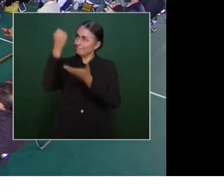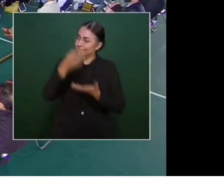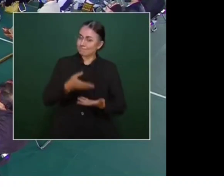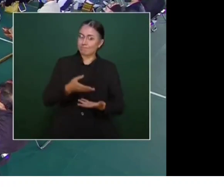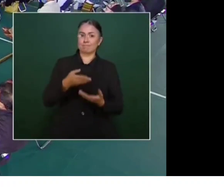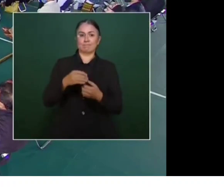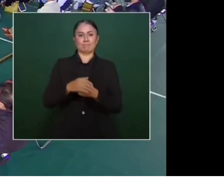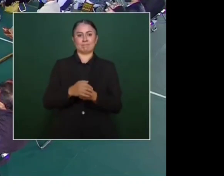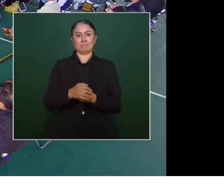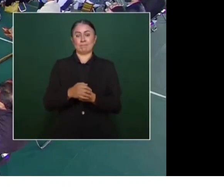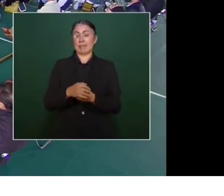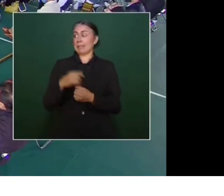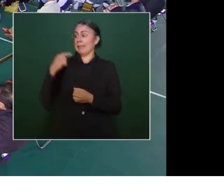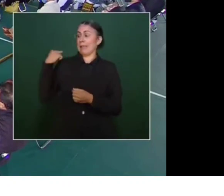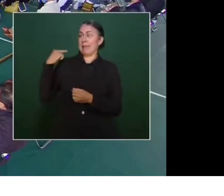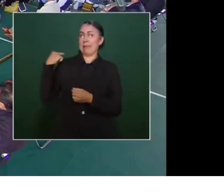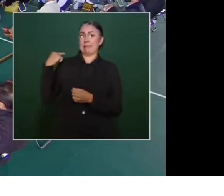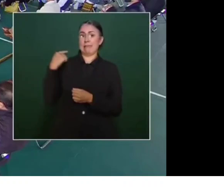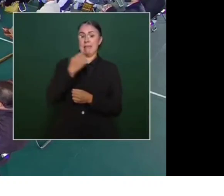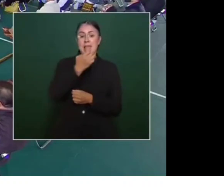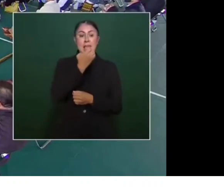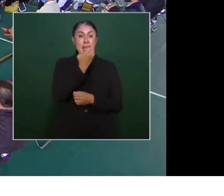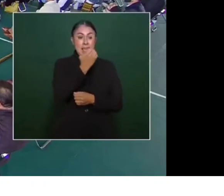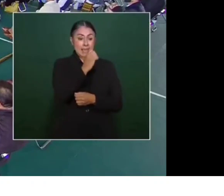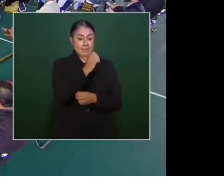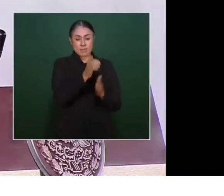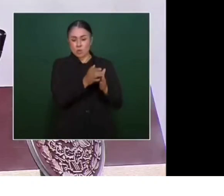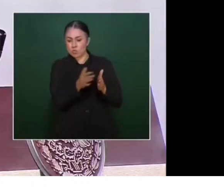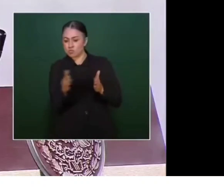de enero a octubre,